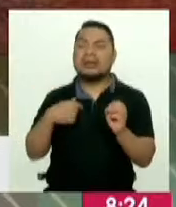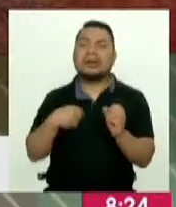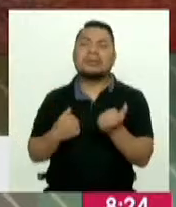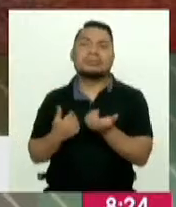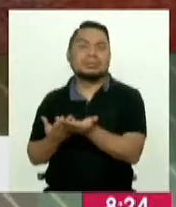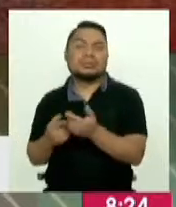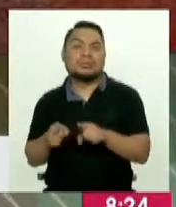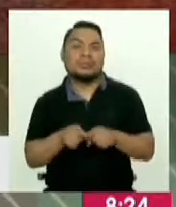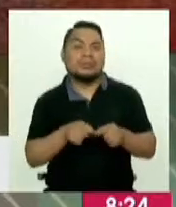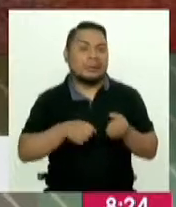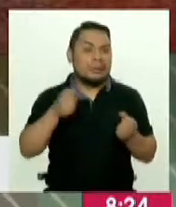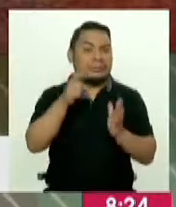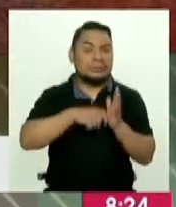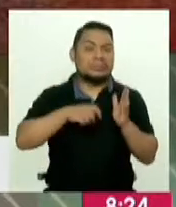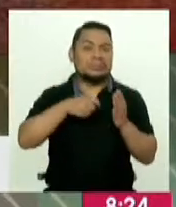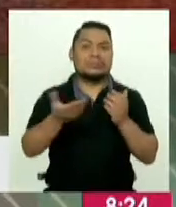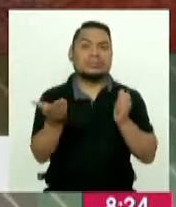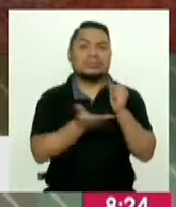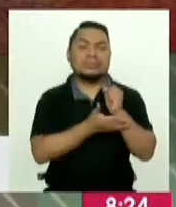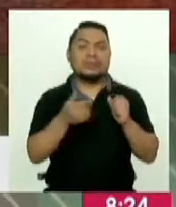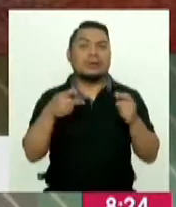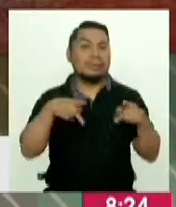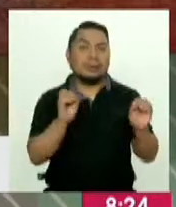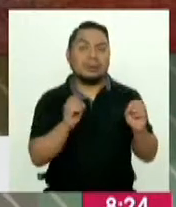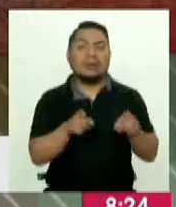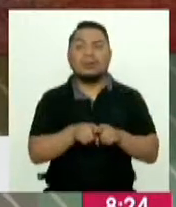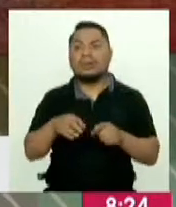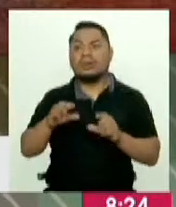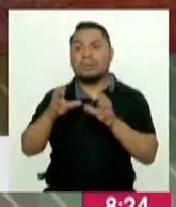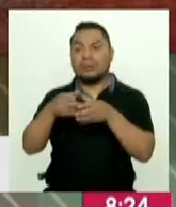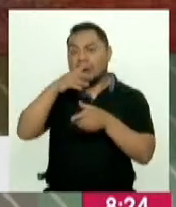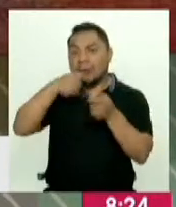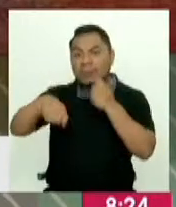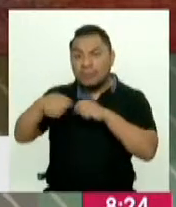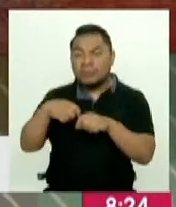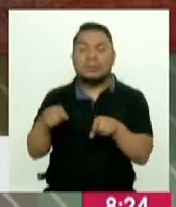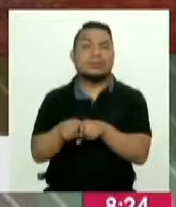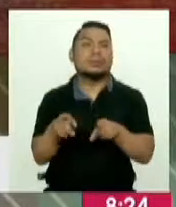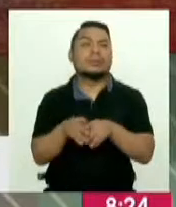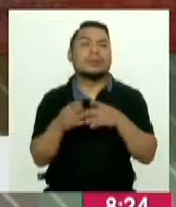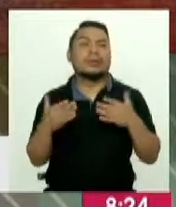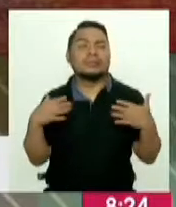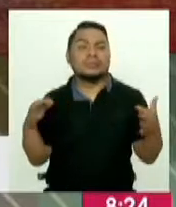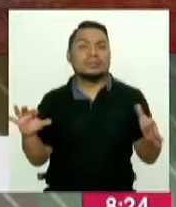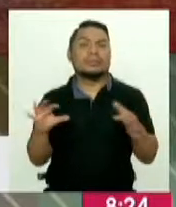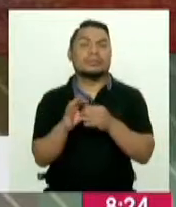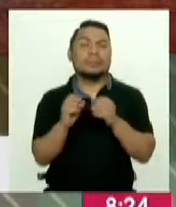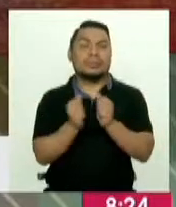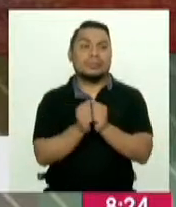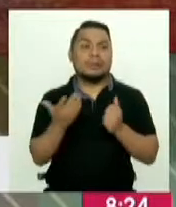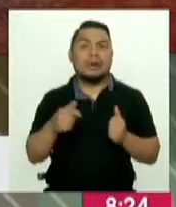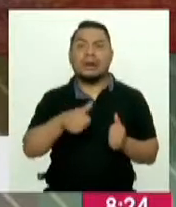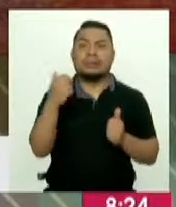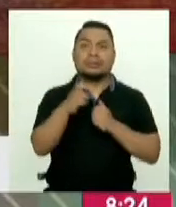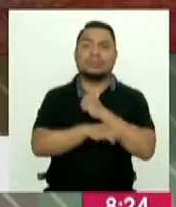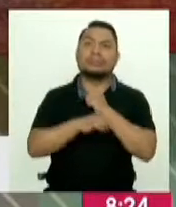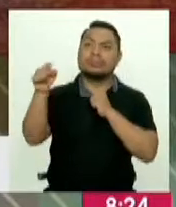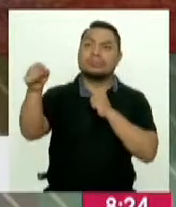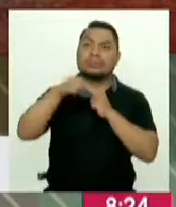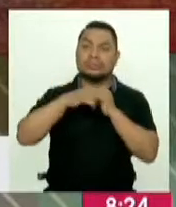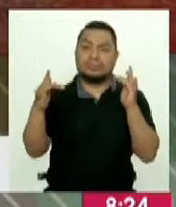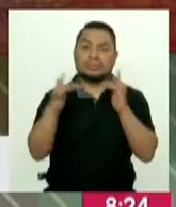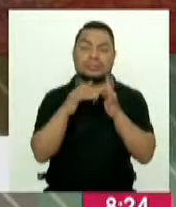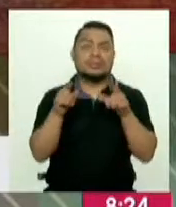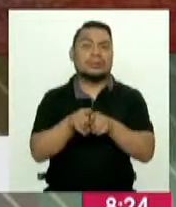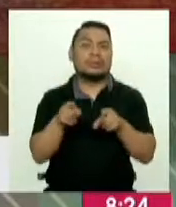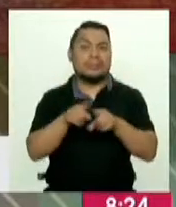ilegal y redes como el narcotráfico, que incluso tiene vinculaciones transnacionales, también